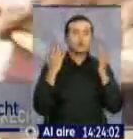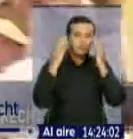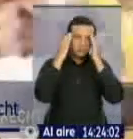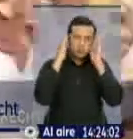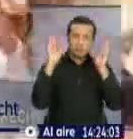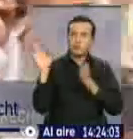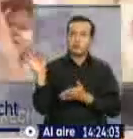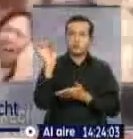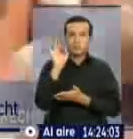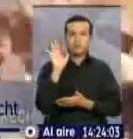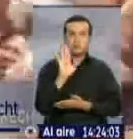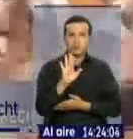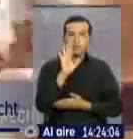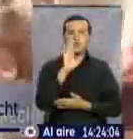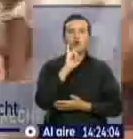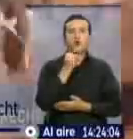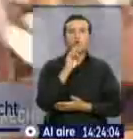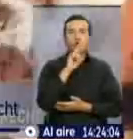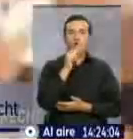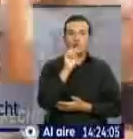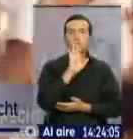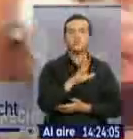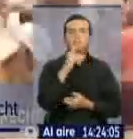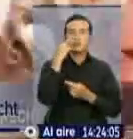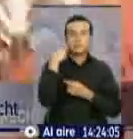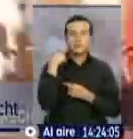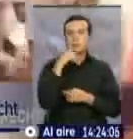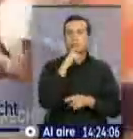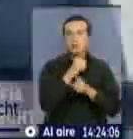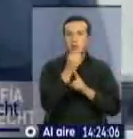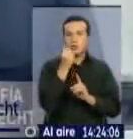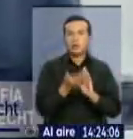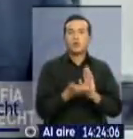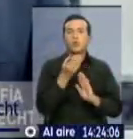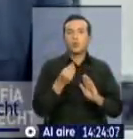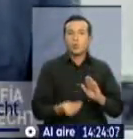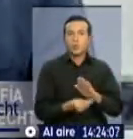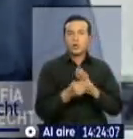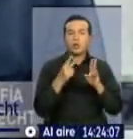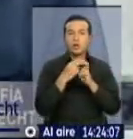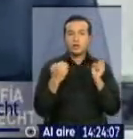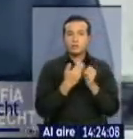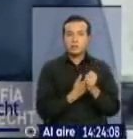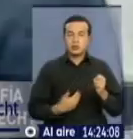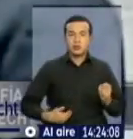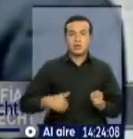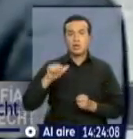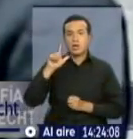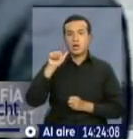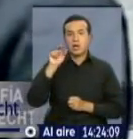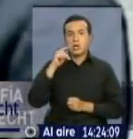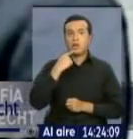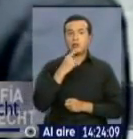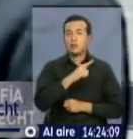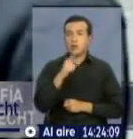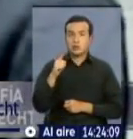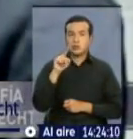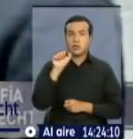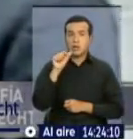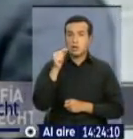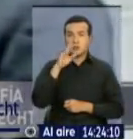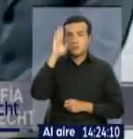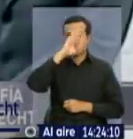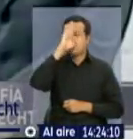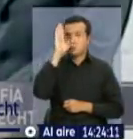su representante en este país, Jorge Barata, el que puede corroborar el incremento. El exmandatario Alan García siempre ha negado ser el AG mencionado